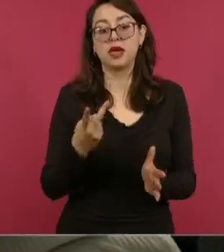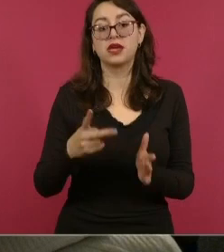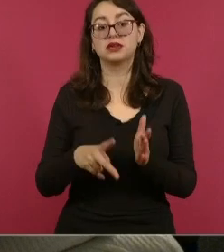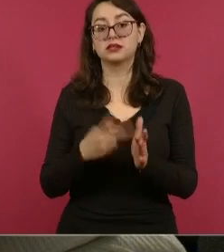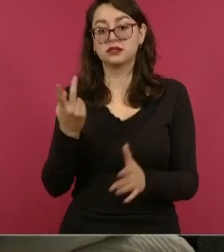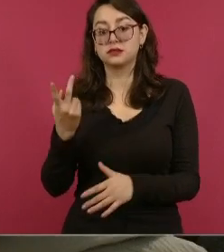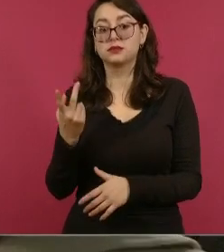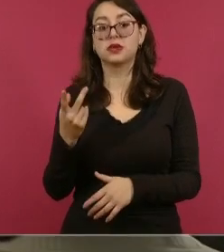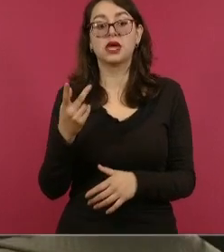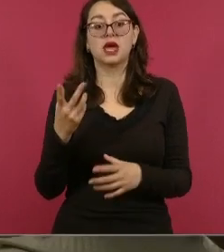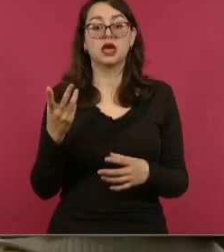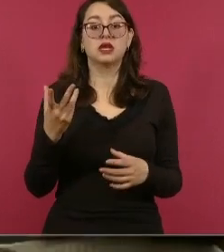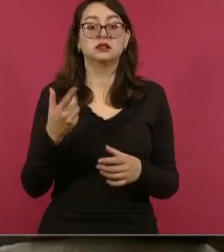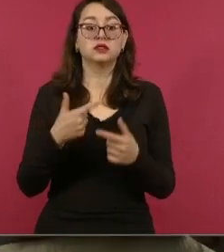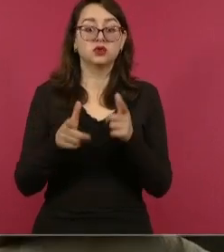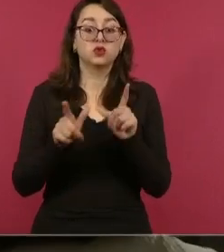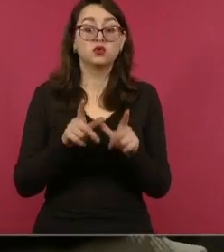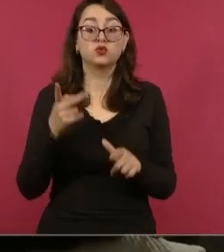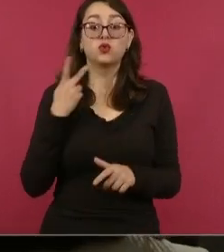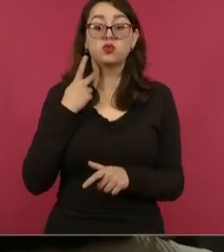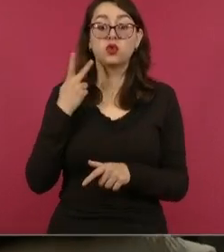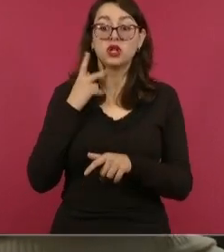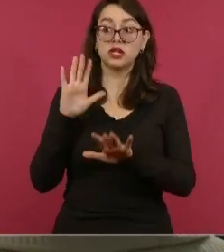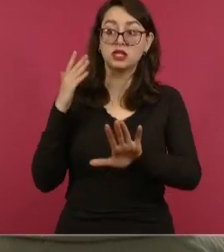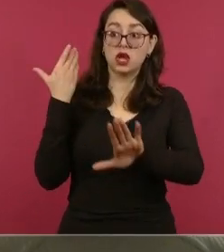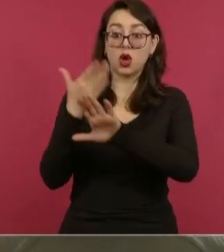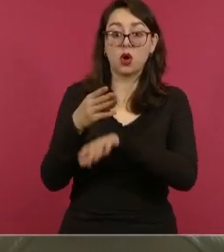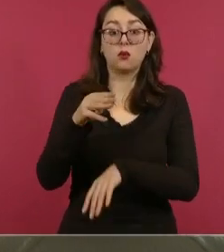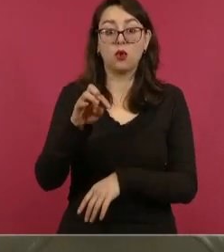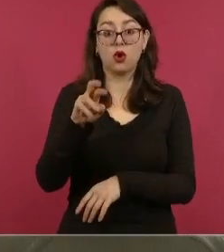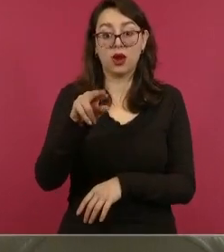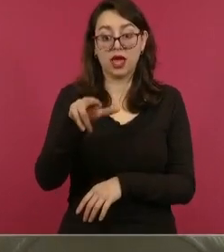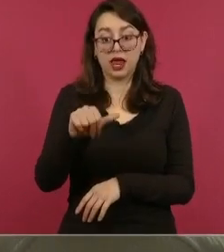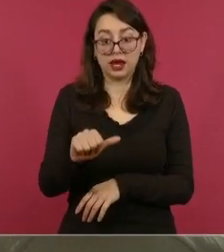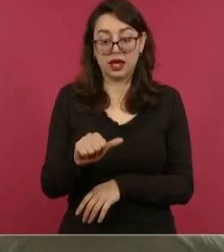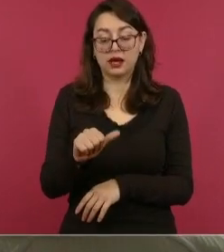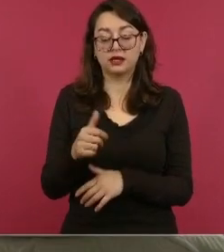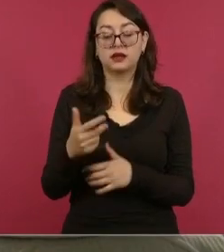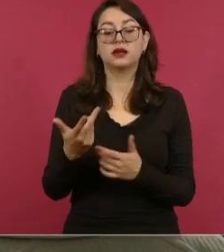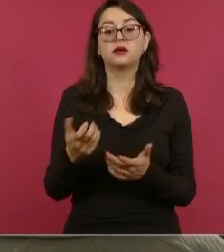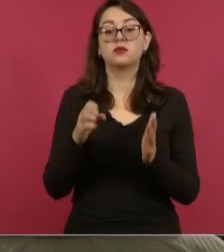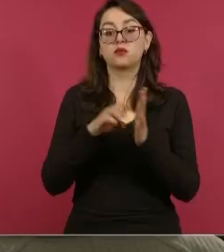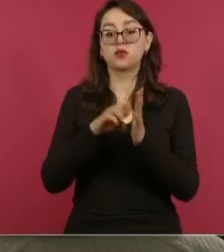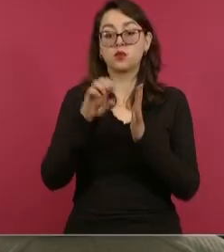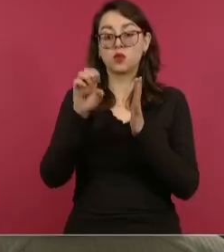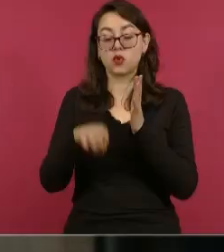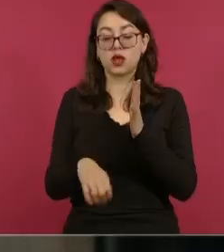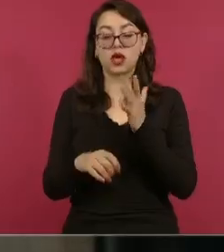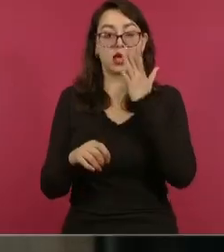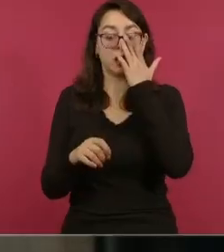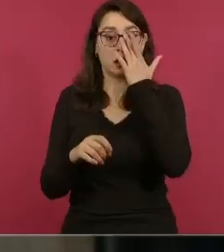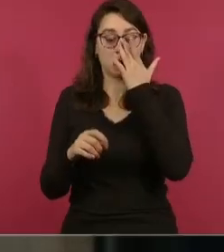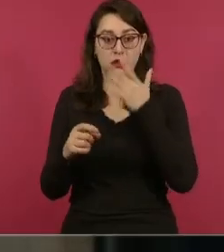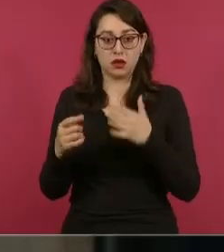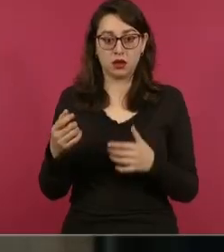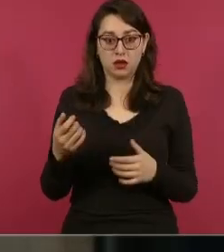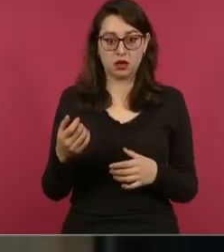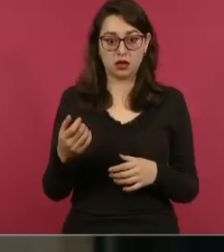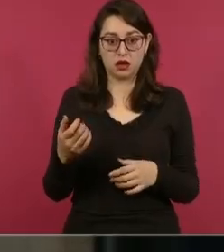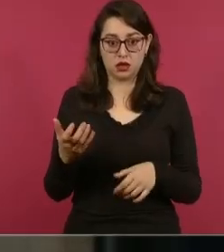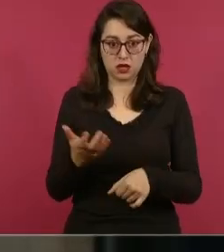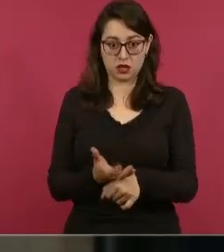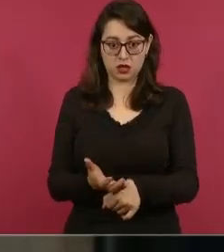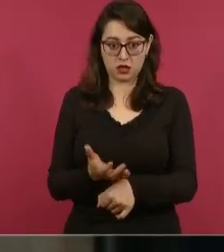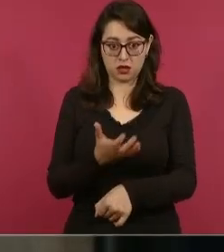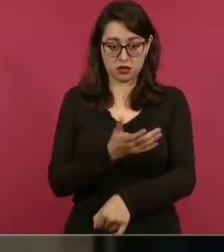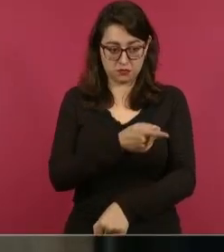funcionarios morenistas, además de permitir la impunidad, como por ejemplo en el asesinato de aquí de mi compañero,